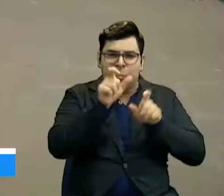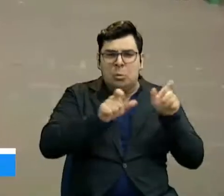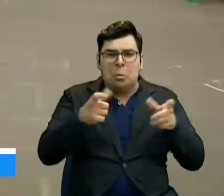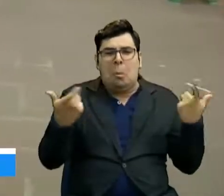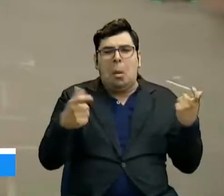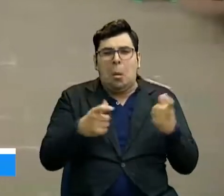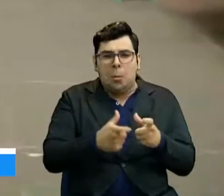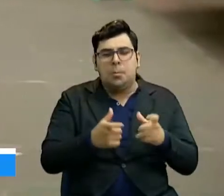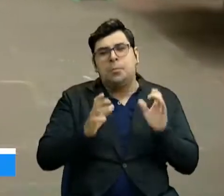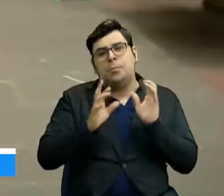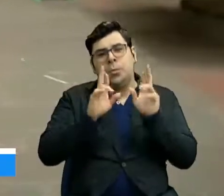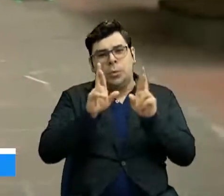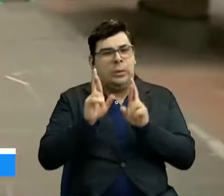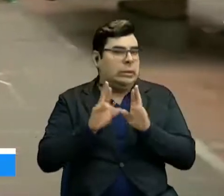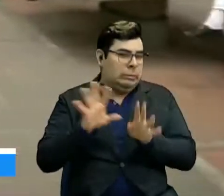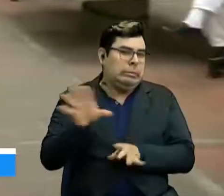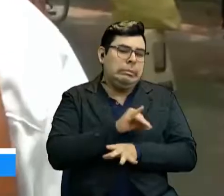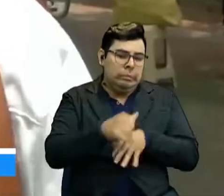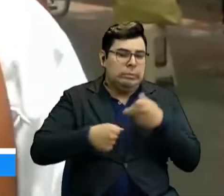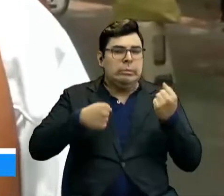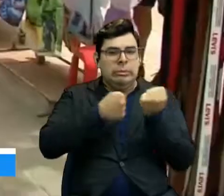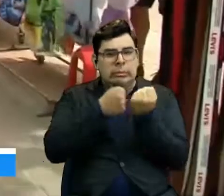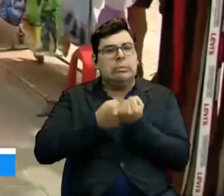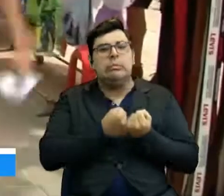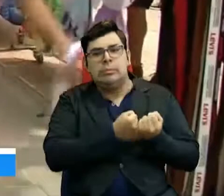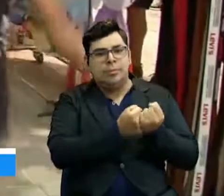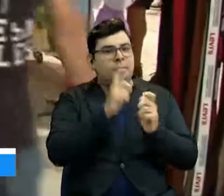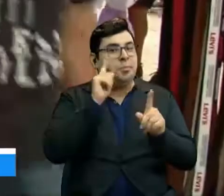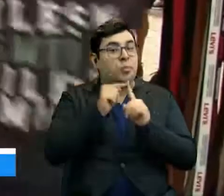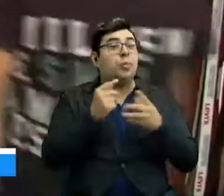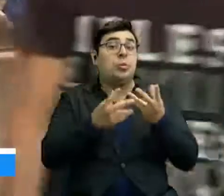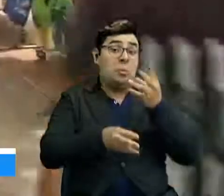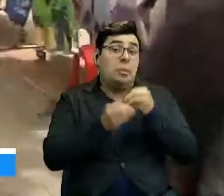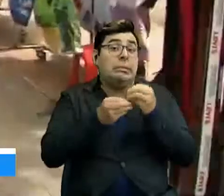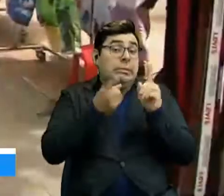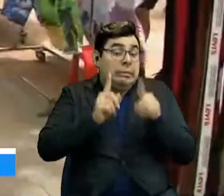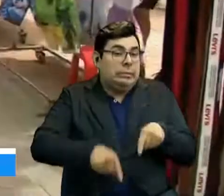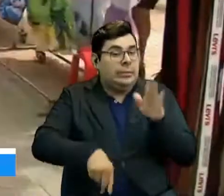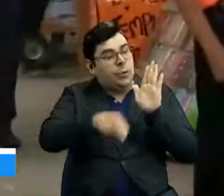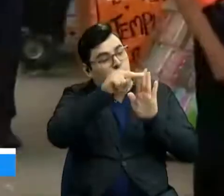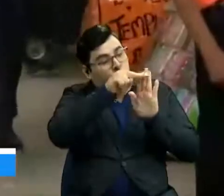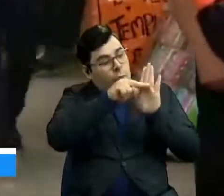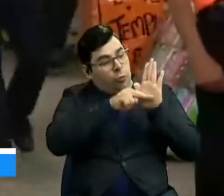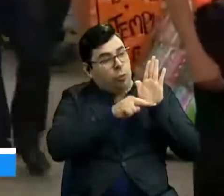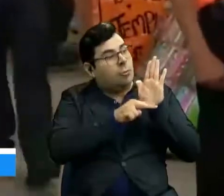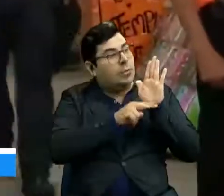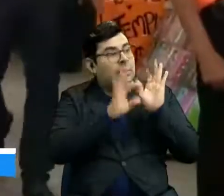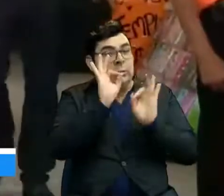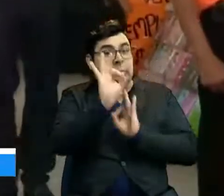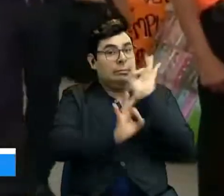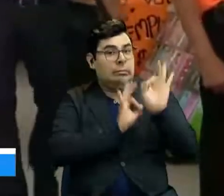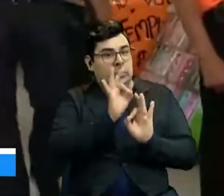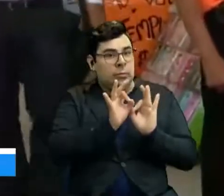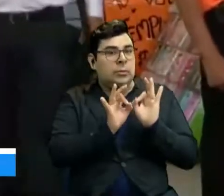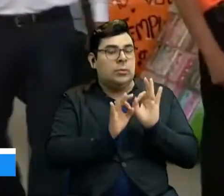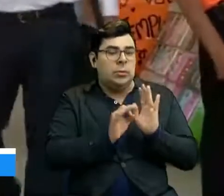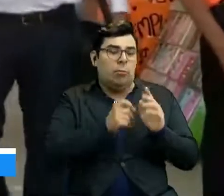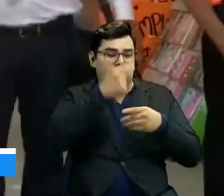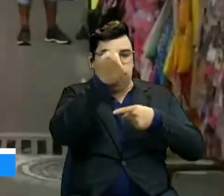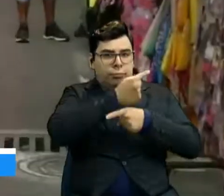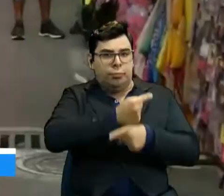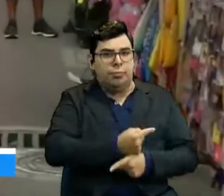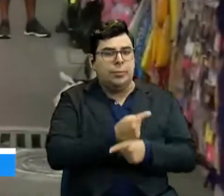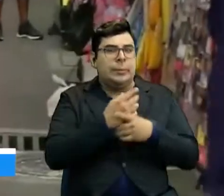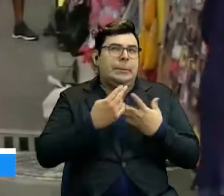manera esperamos que nos ayuden todos para poder cumplir con las medidas de bioseguridad y que haya más flujo de gente la